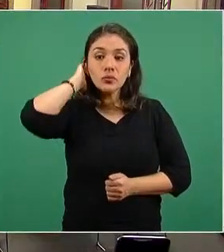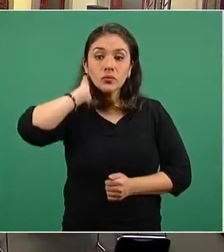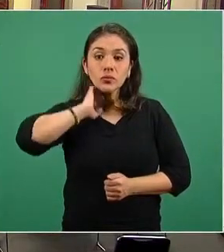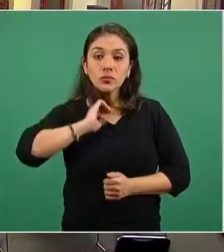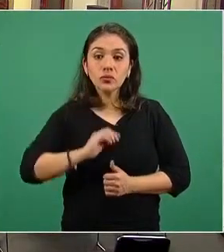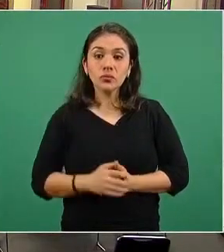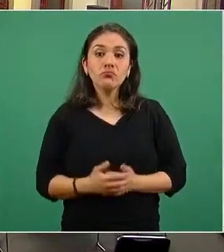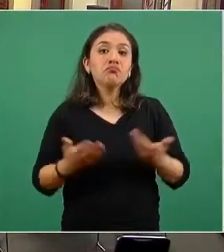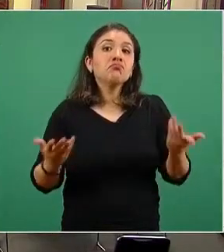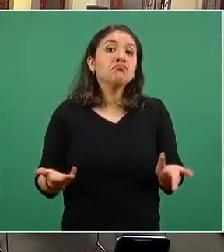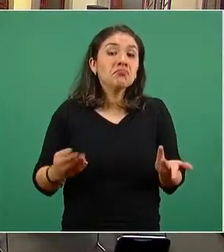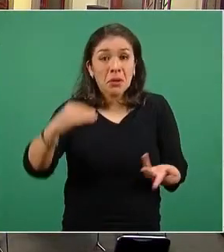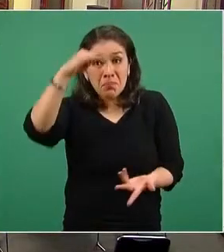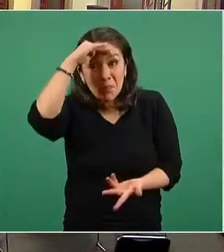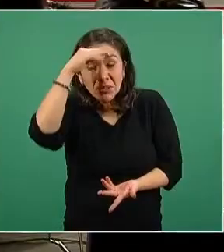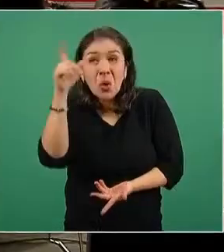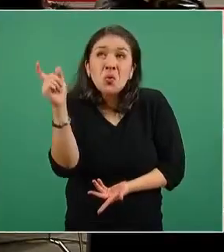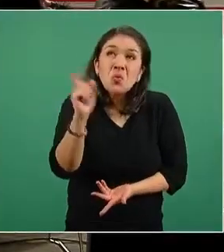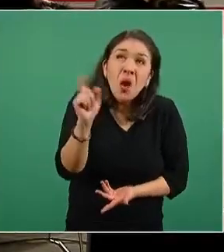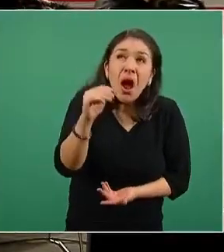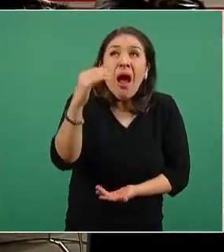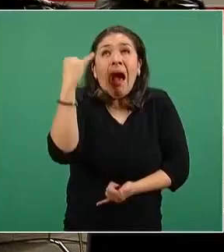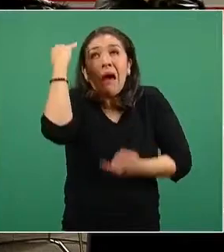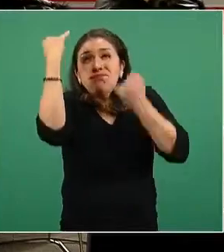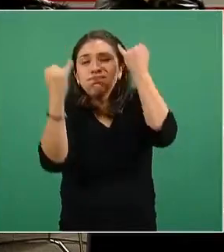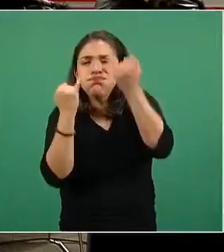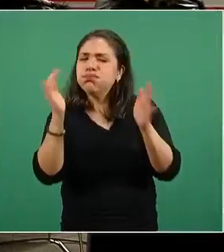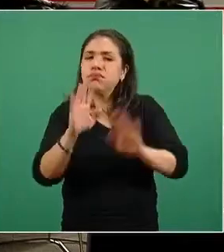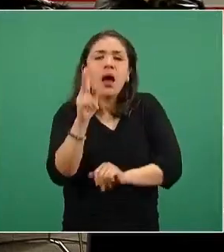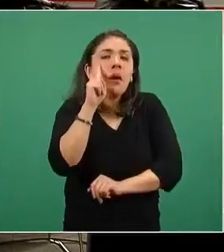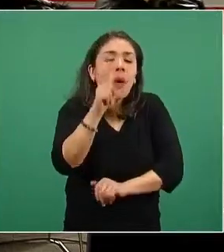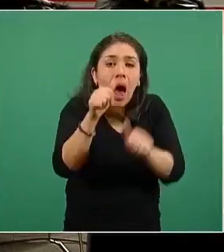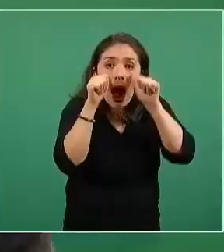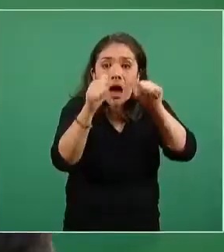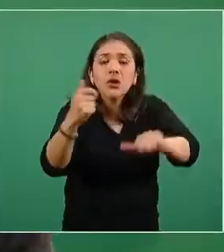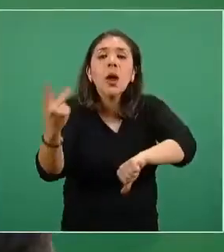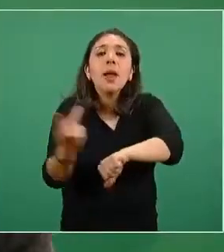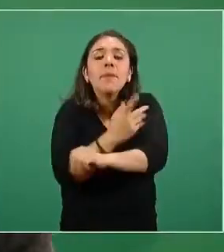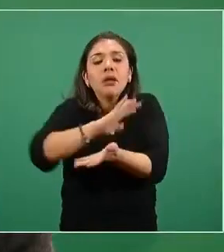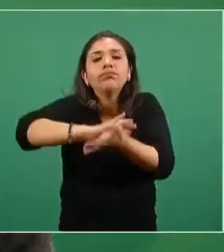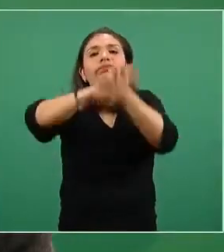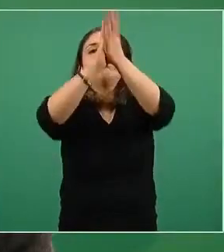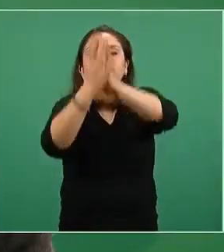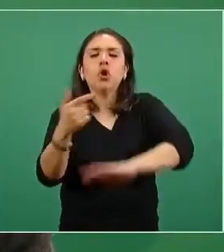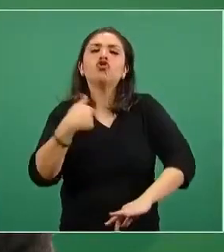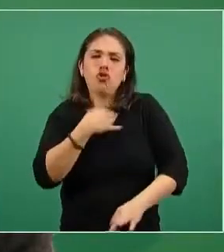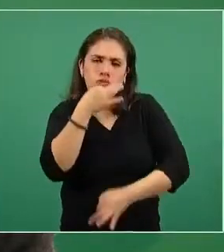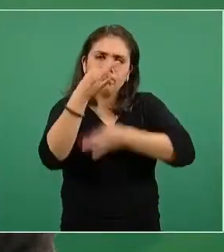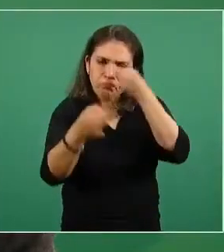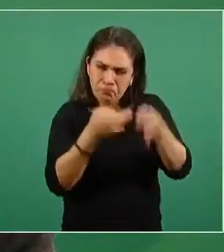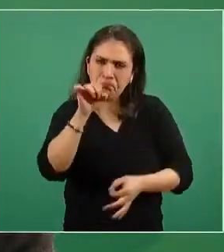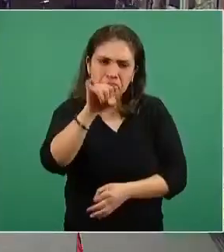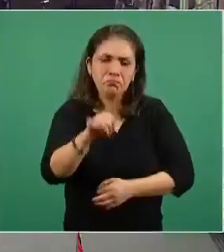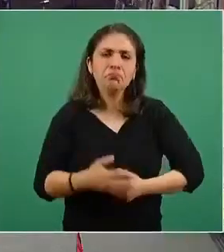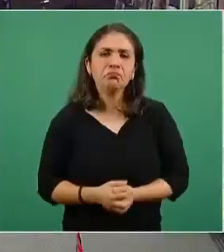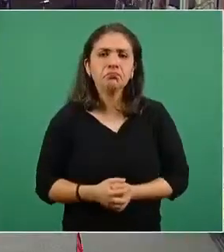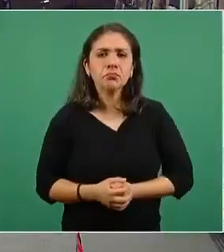No hay que especular, hay que estar observando lo que ocurre diariamente y ahí lo vamos a estar informando, ¿no?